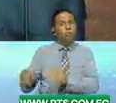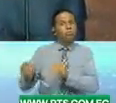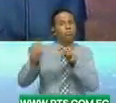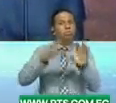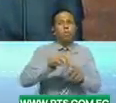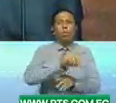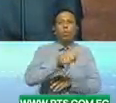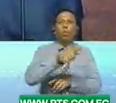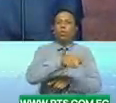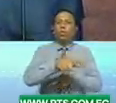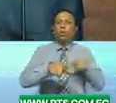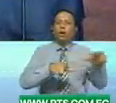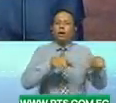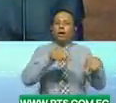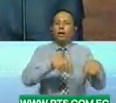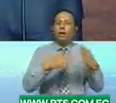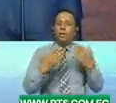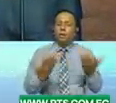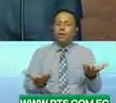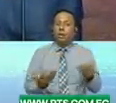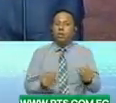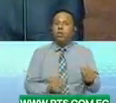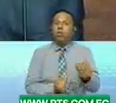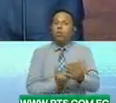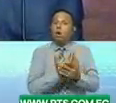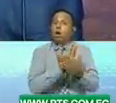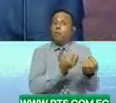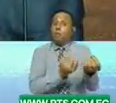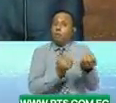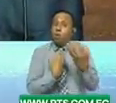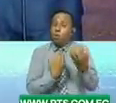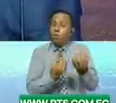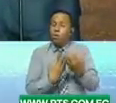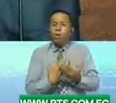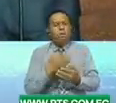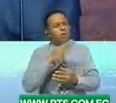hasta otro punto de la ciudad y nos tiene un nuevo reporte. Charlie, ¿en